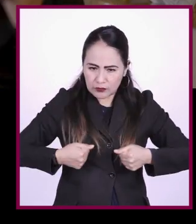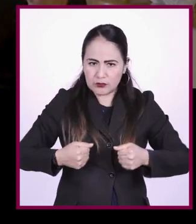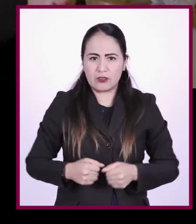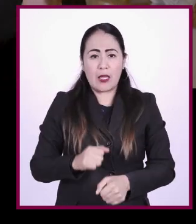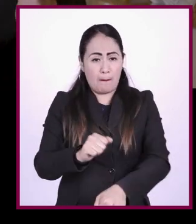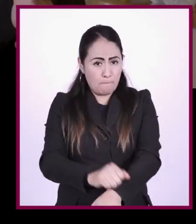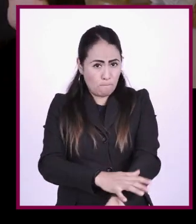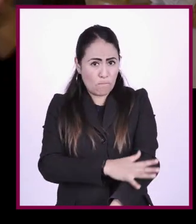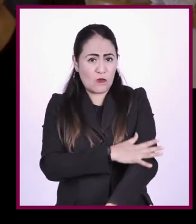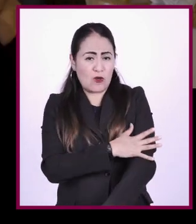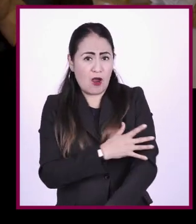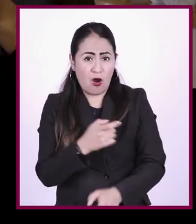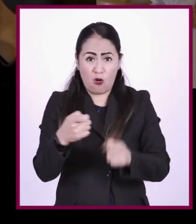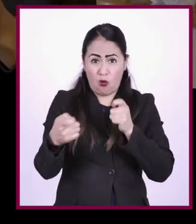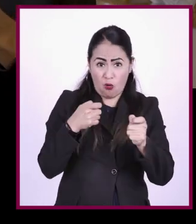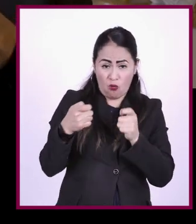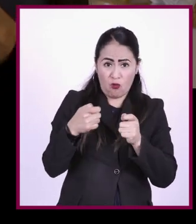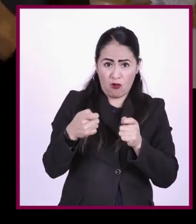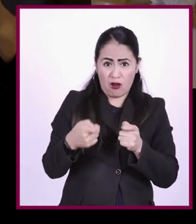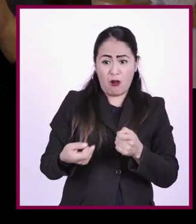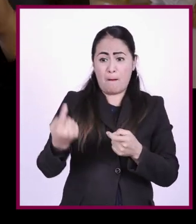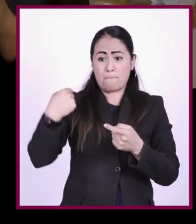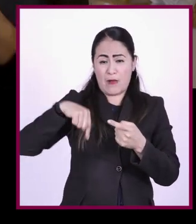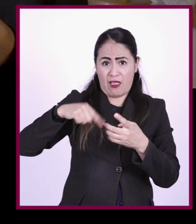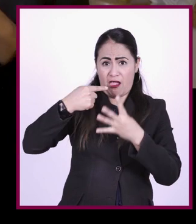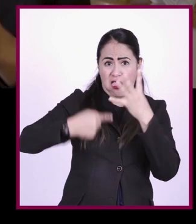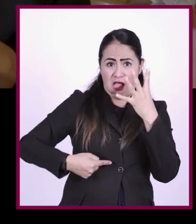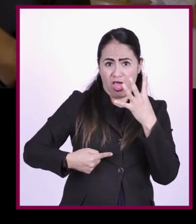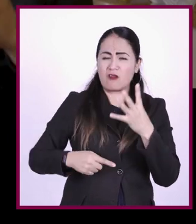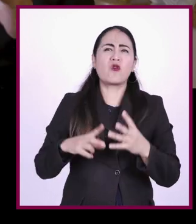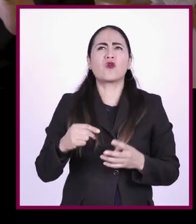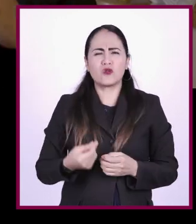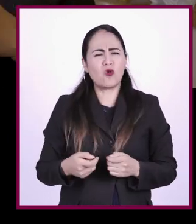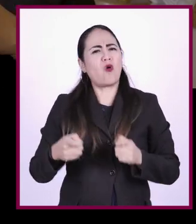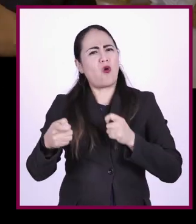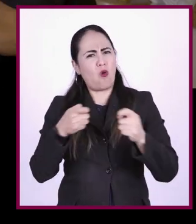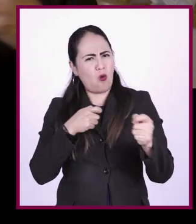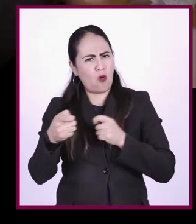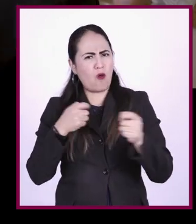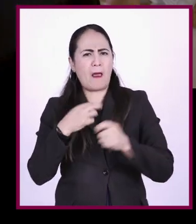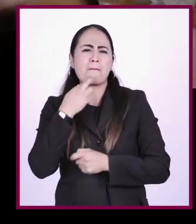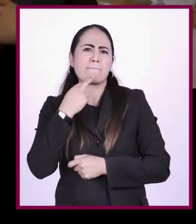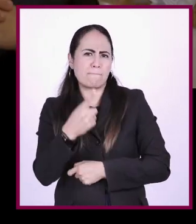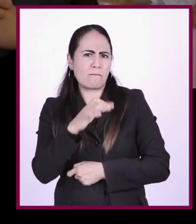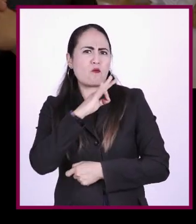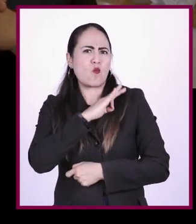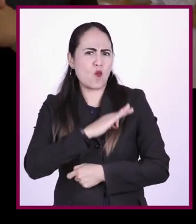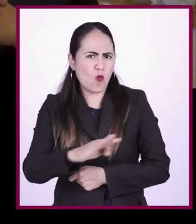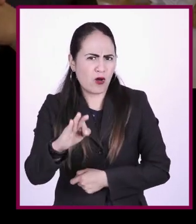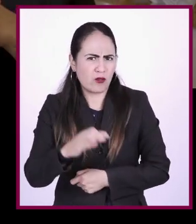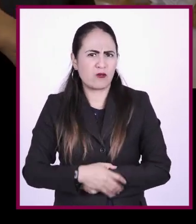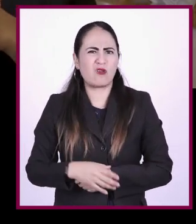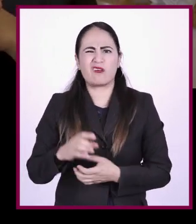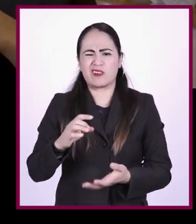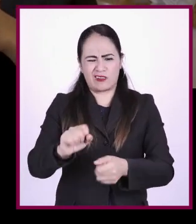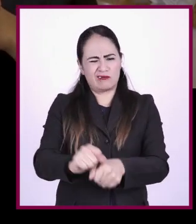regularla, canalizarla y darle otras salidas. No solo botarlo todo y ya, como acostumbro.